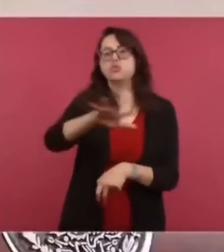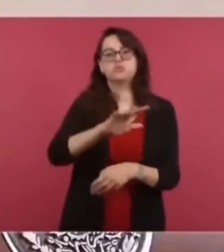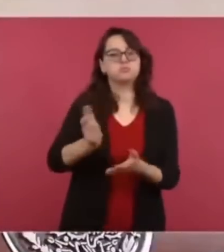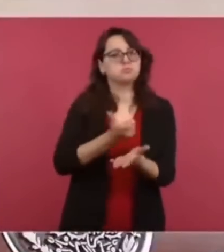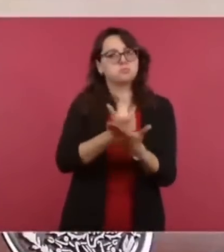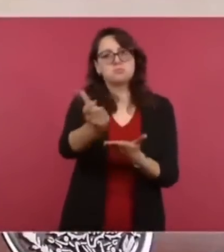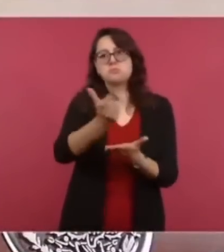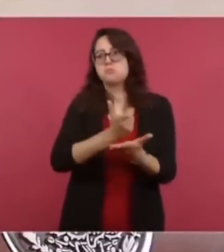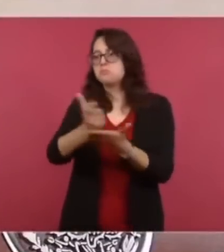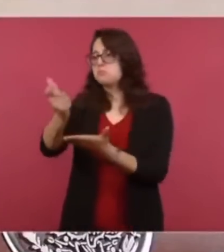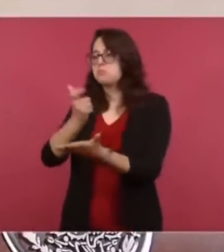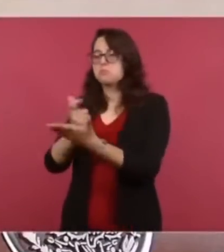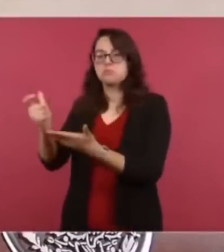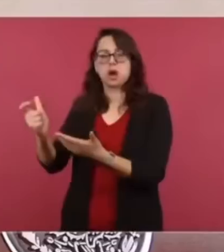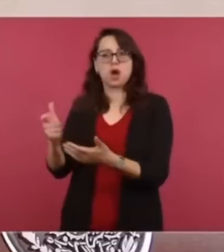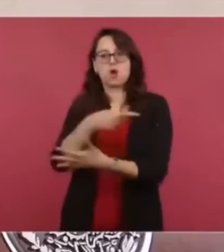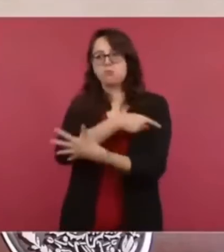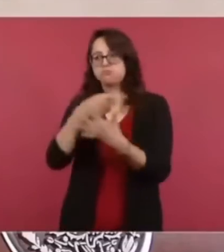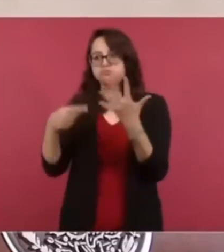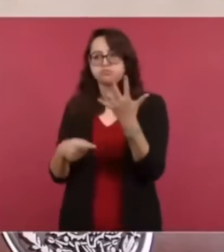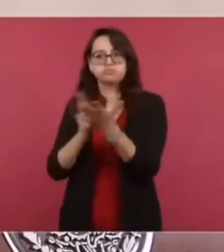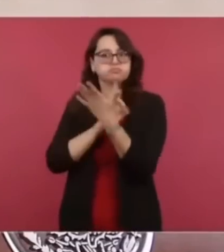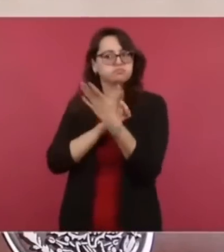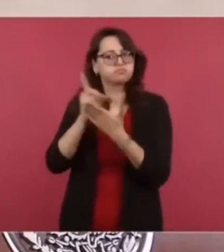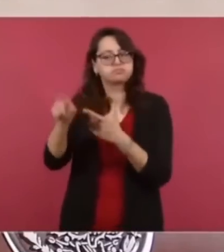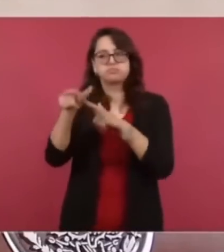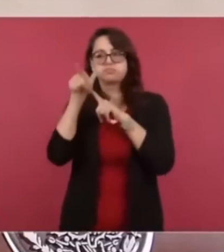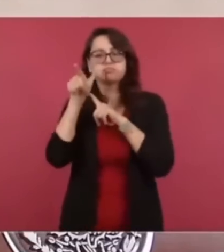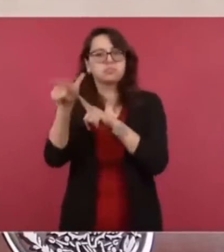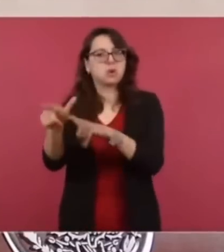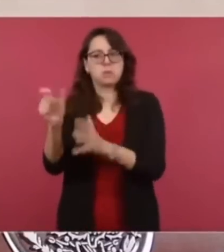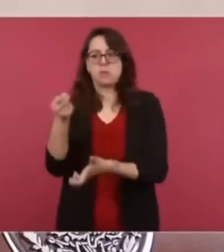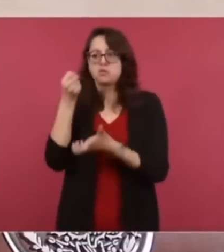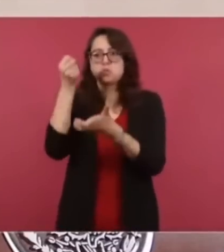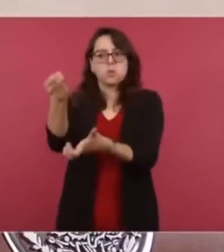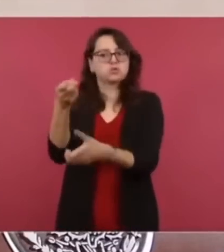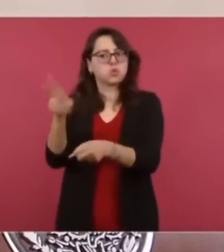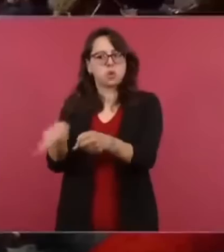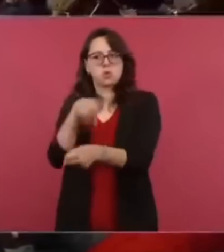Judicial, ni se les van a quitar prestaciones, nada.